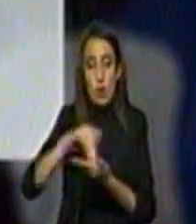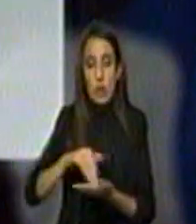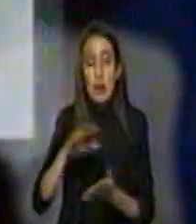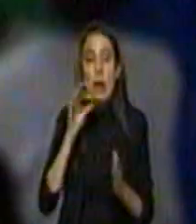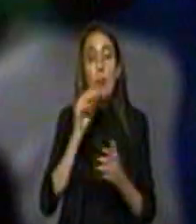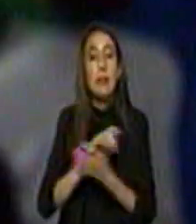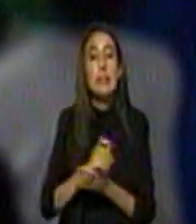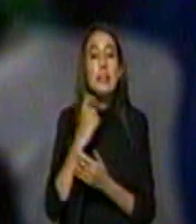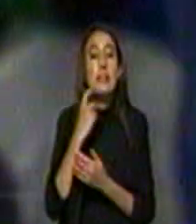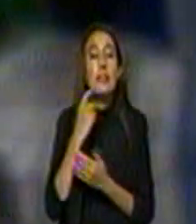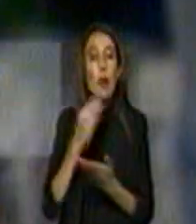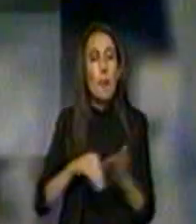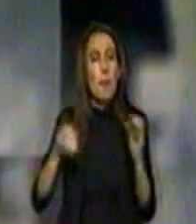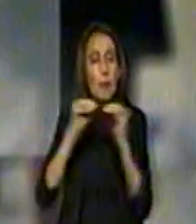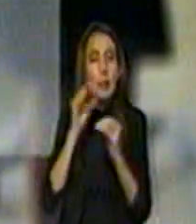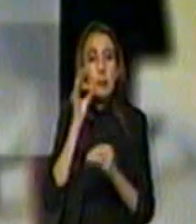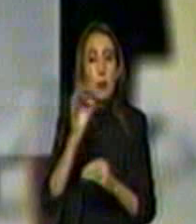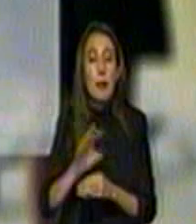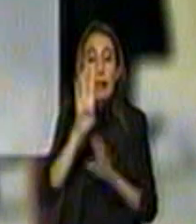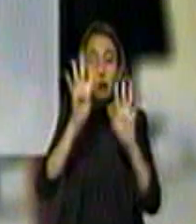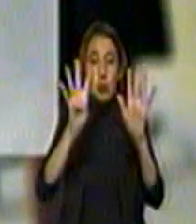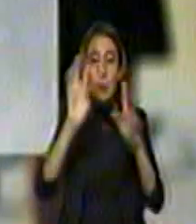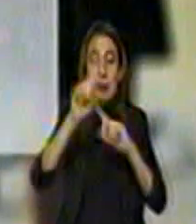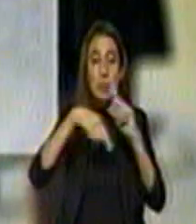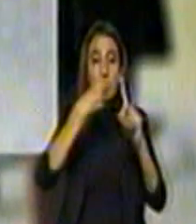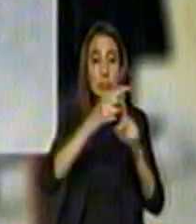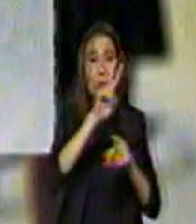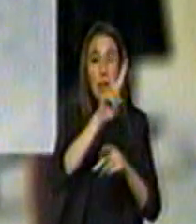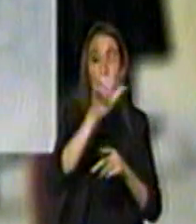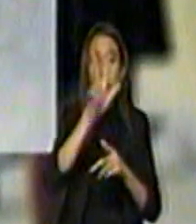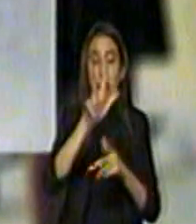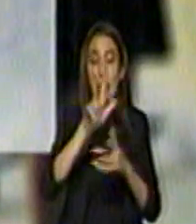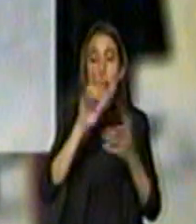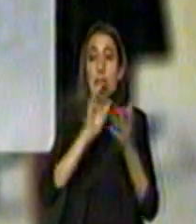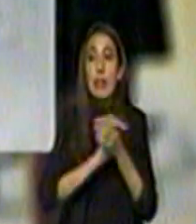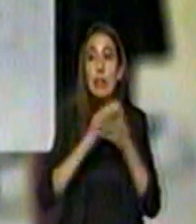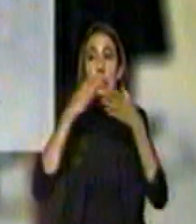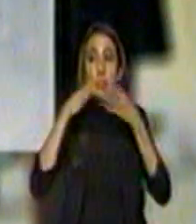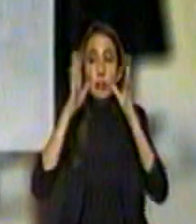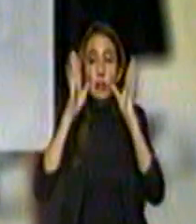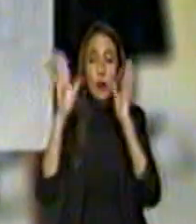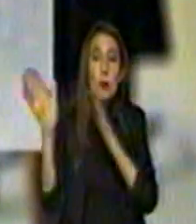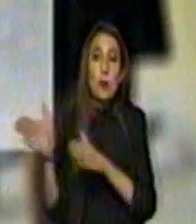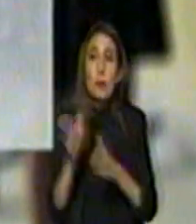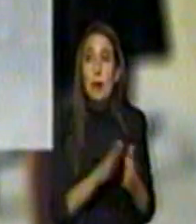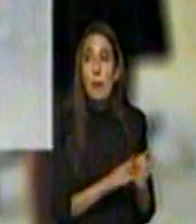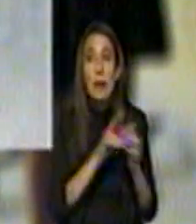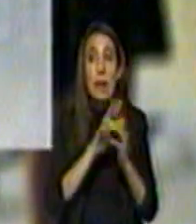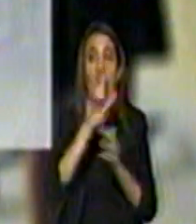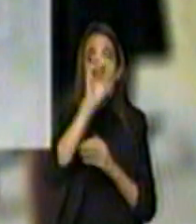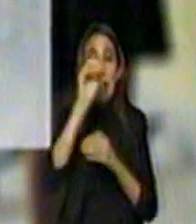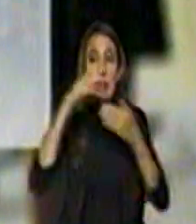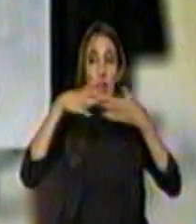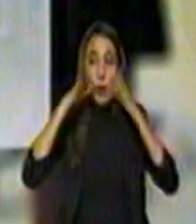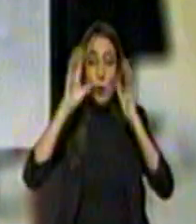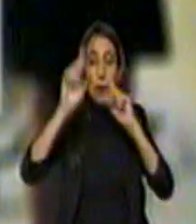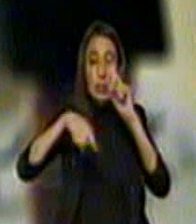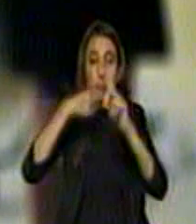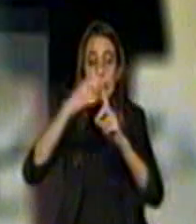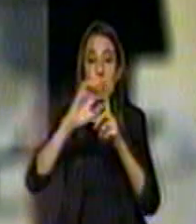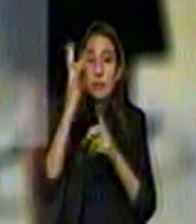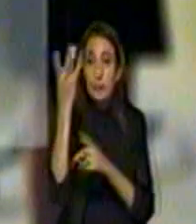23 de diciembre, mientras que las aceptaciones se darán a conocer del 30 de diciembre del 2019 al 17 de enero